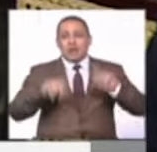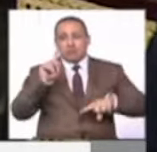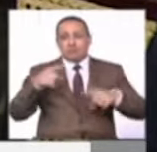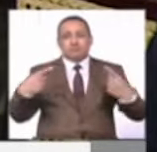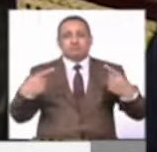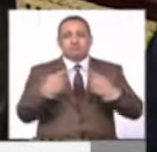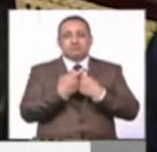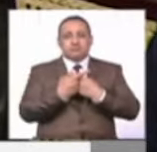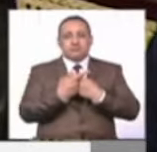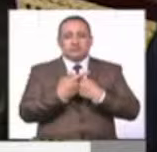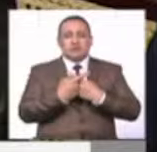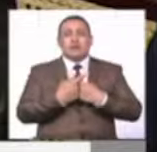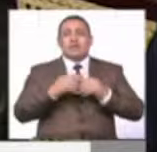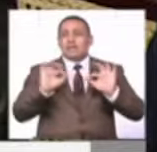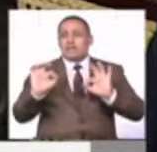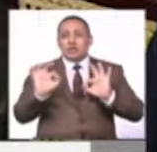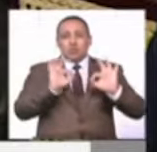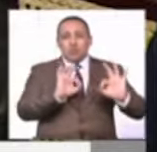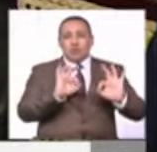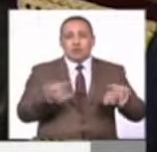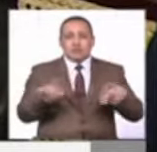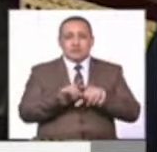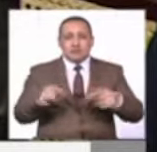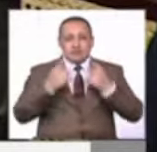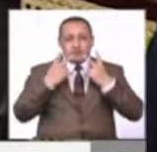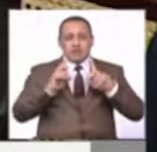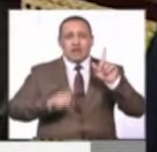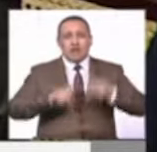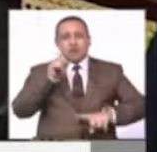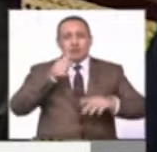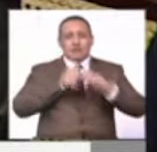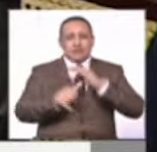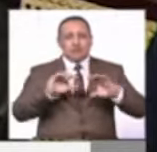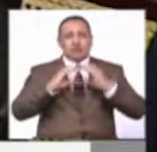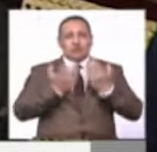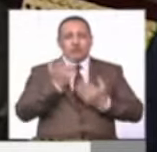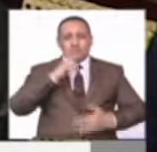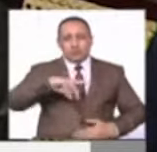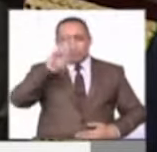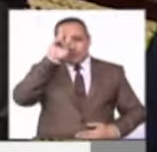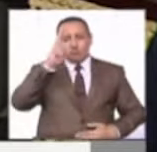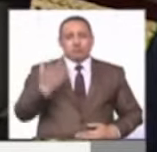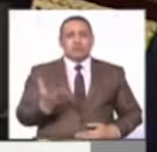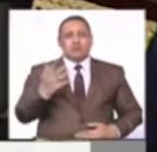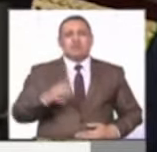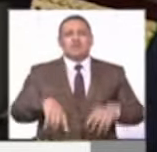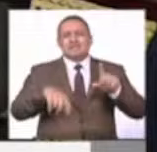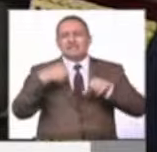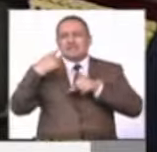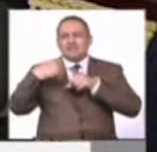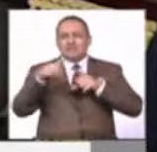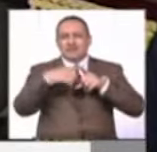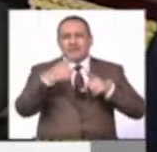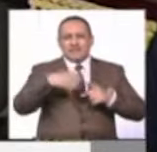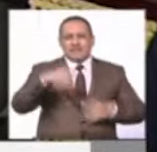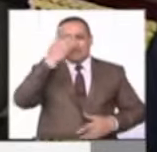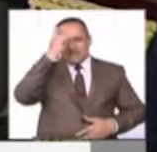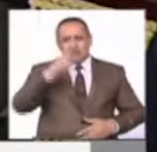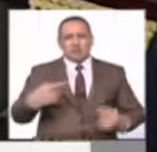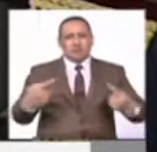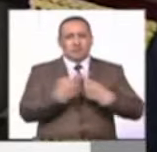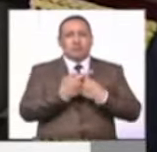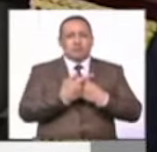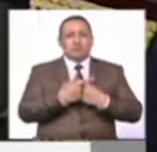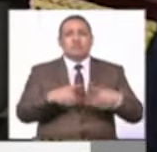contradictorias lo mismo ocurre en las votaciones del Congreso de la República todas estas decisiones controversiales